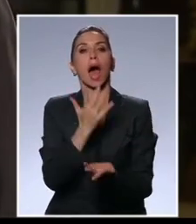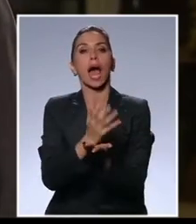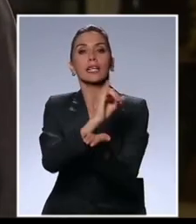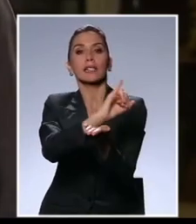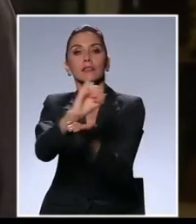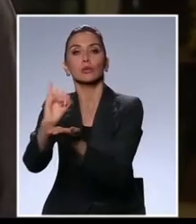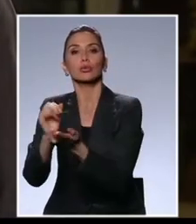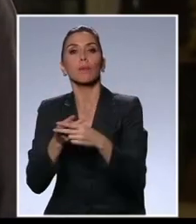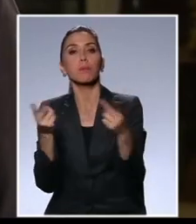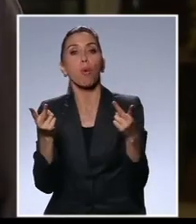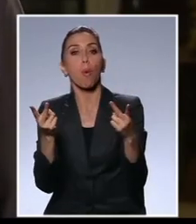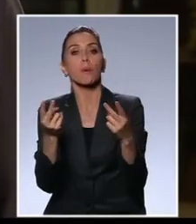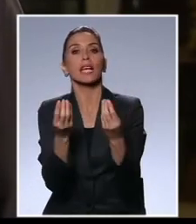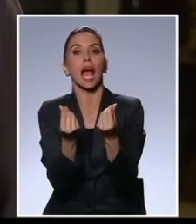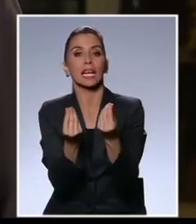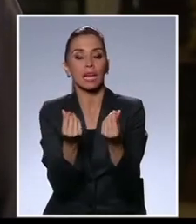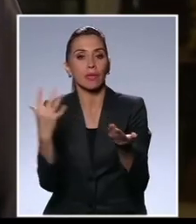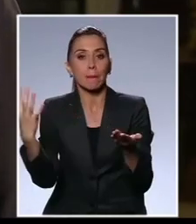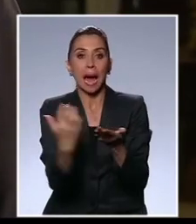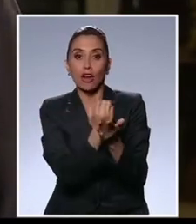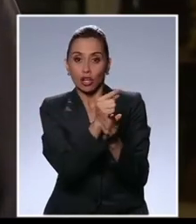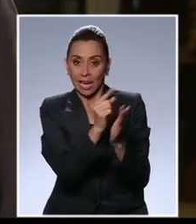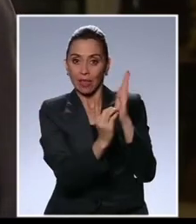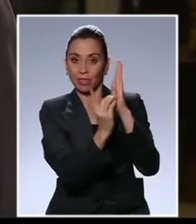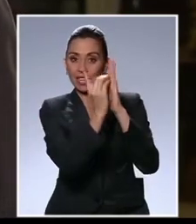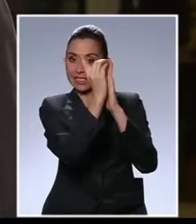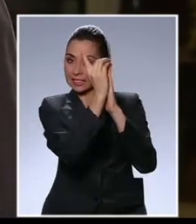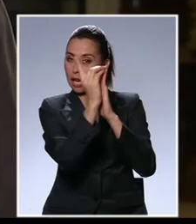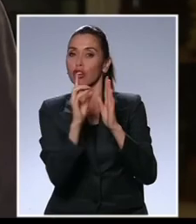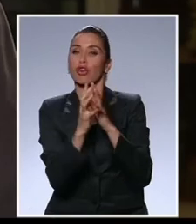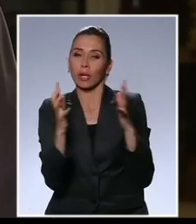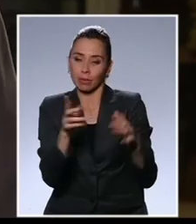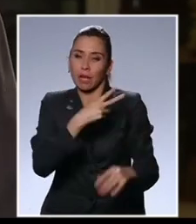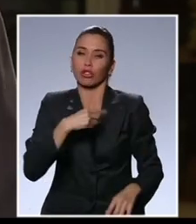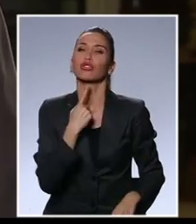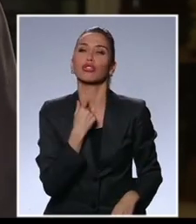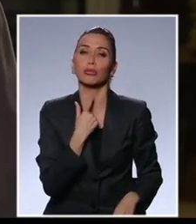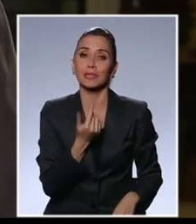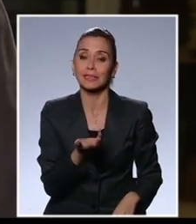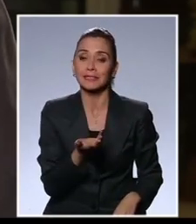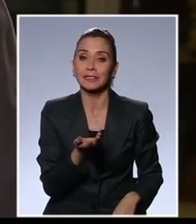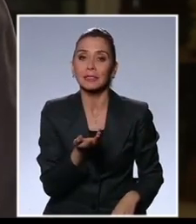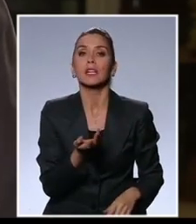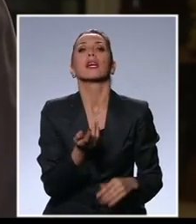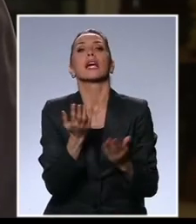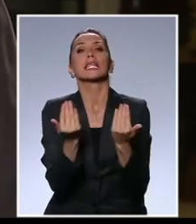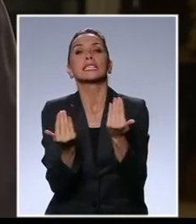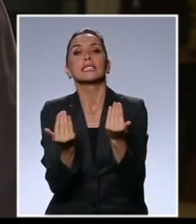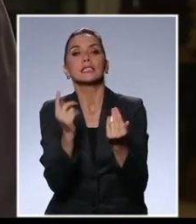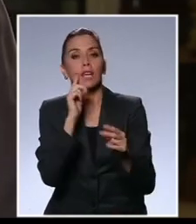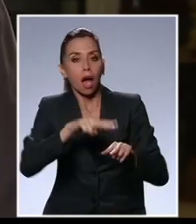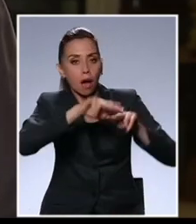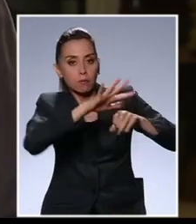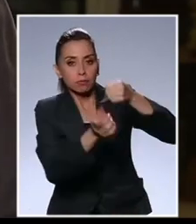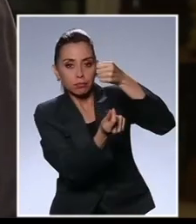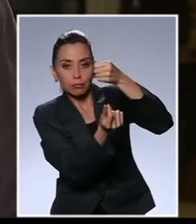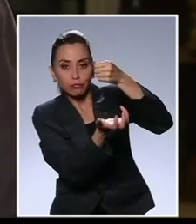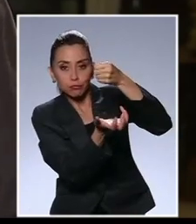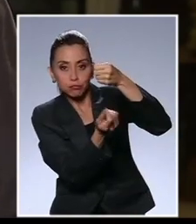de calidad y para alcanzar ese desarrollo armónico que tanto anhelamos necesitamos contar con los recursos